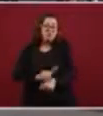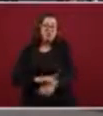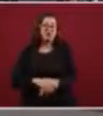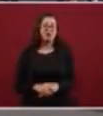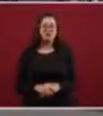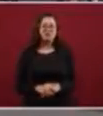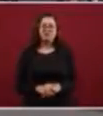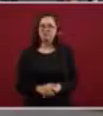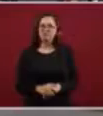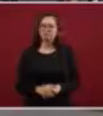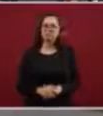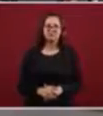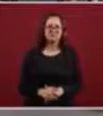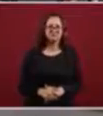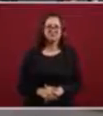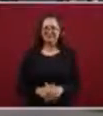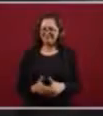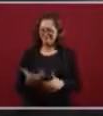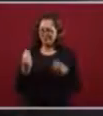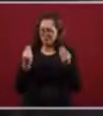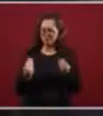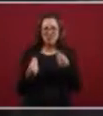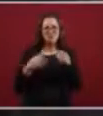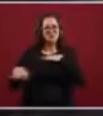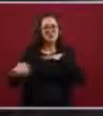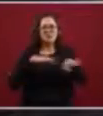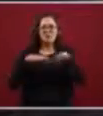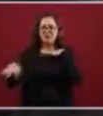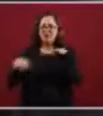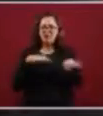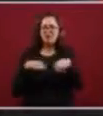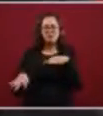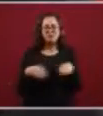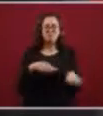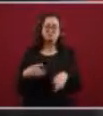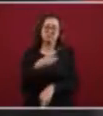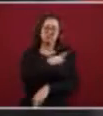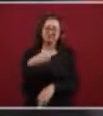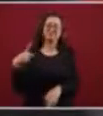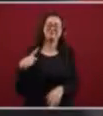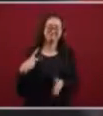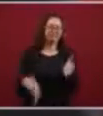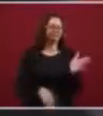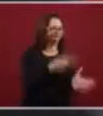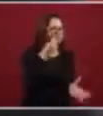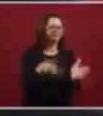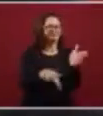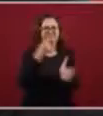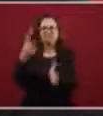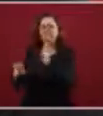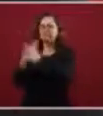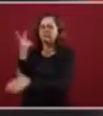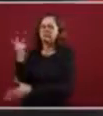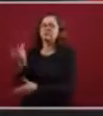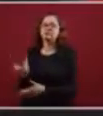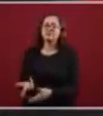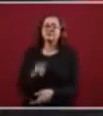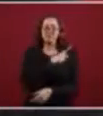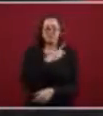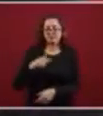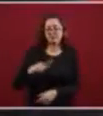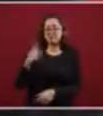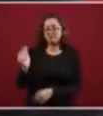habiendo tantas cosas pendientes, entonces, y tantos municipios, entonces tenemos que